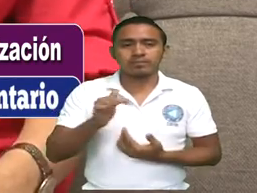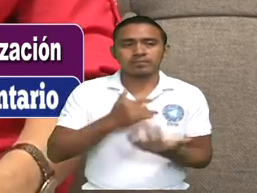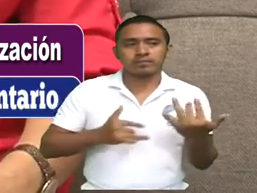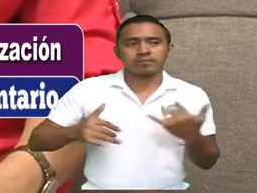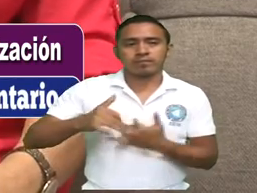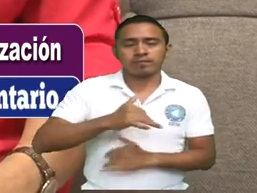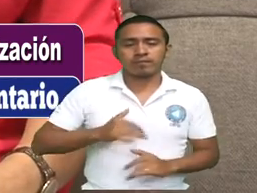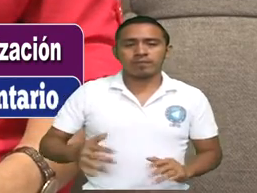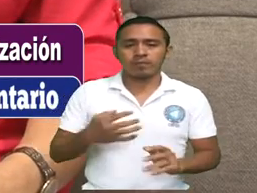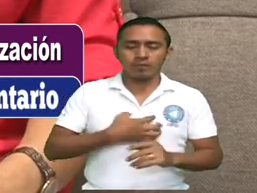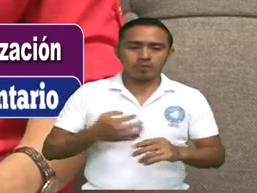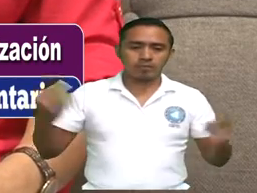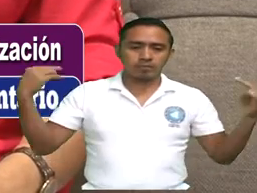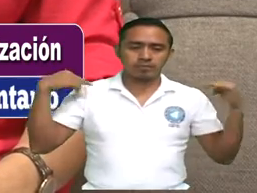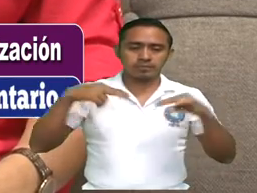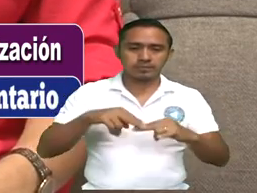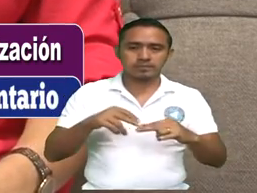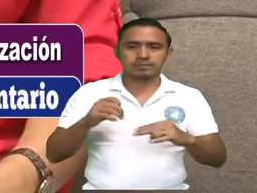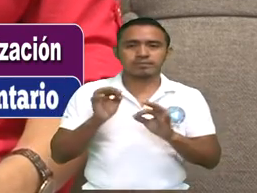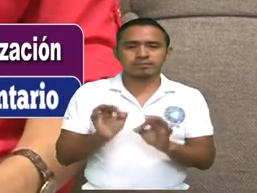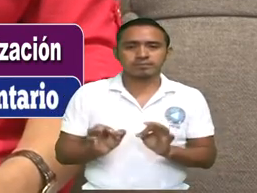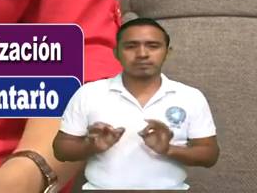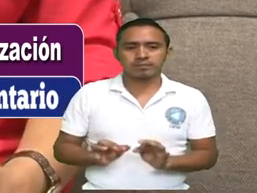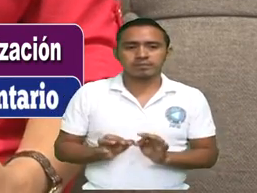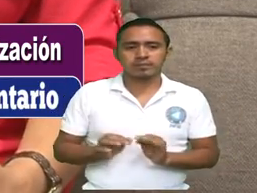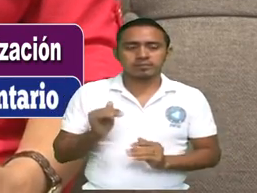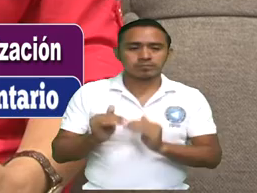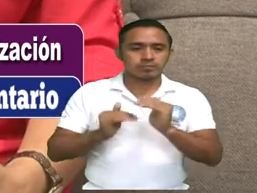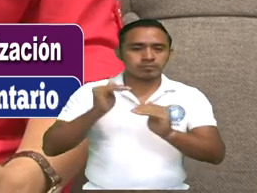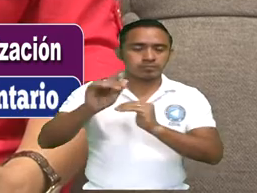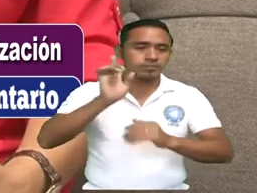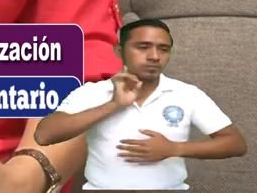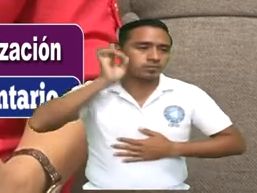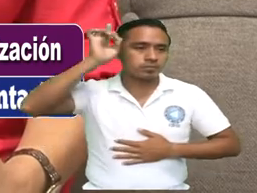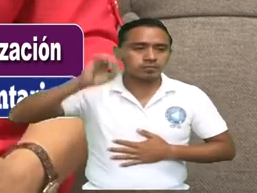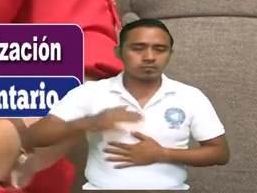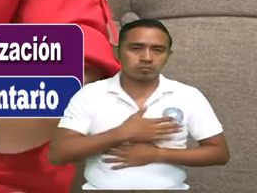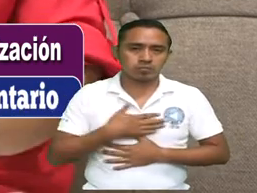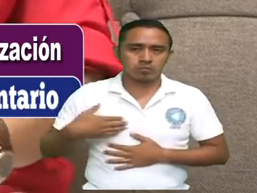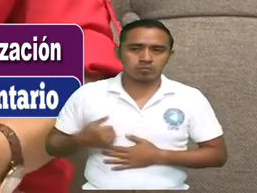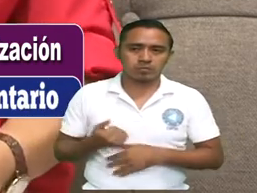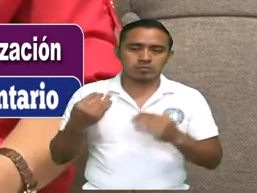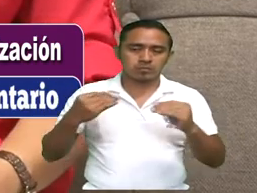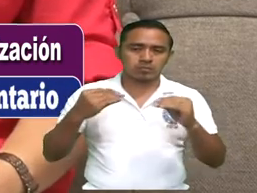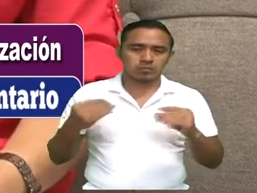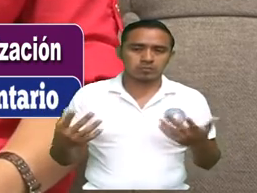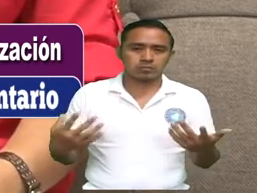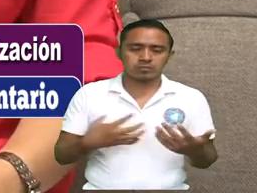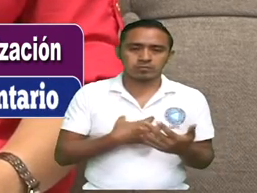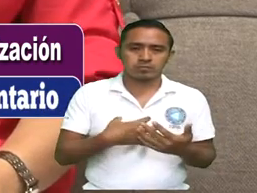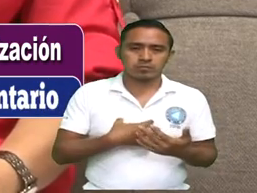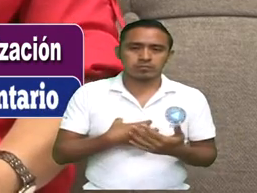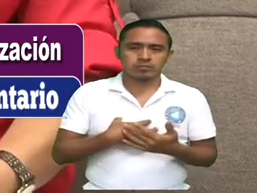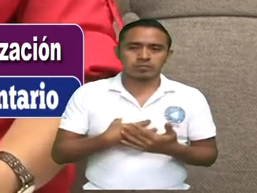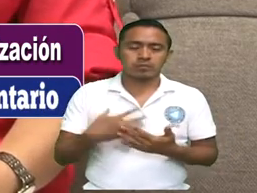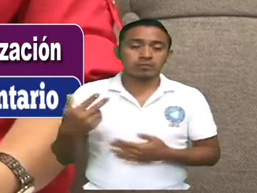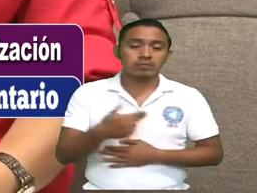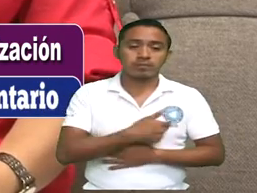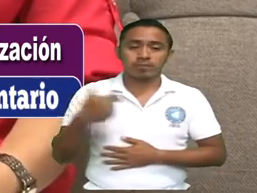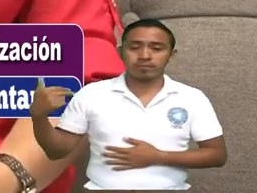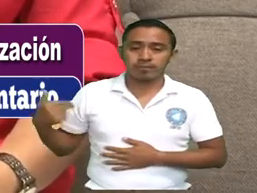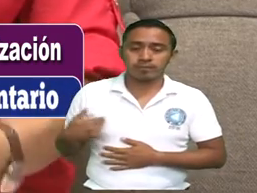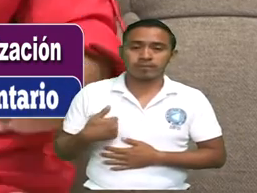interacción que tienen los docentes se va logrando el desarrollo y mejorando pues la calidad de la educación de lo que el docente va